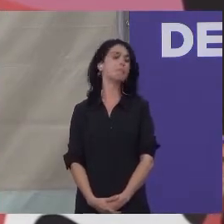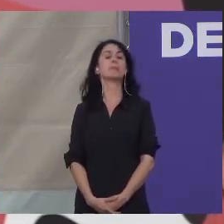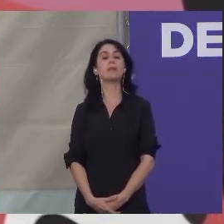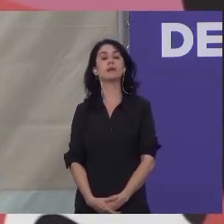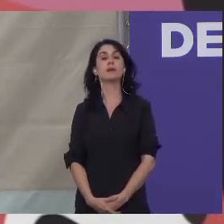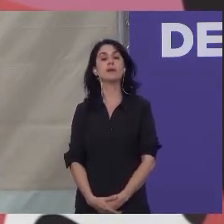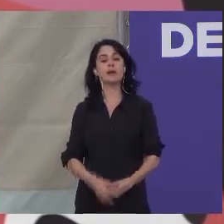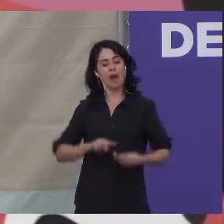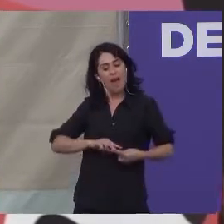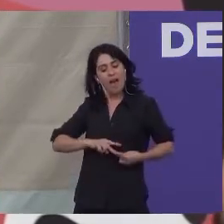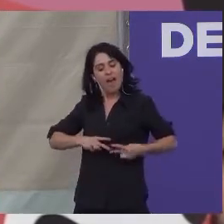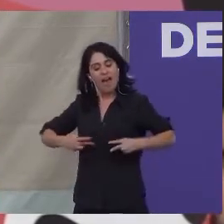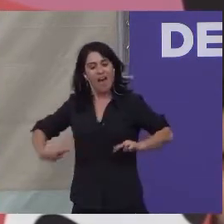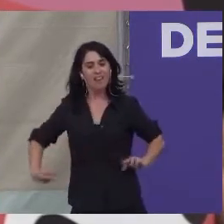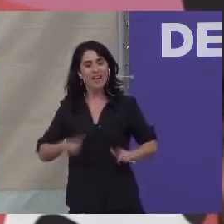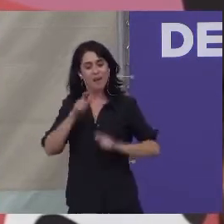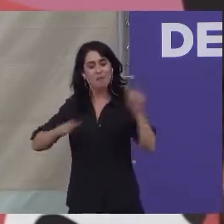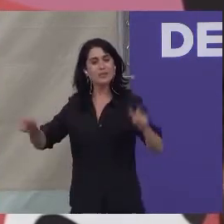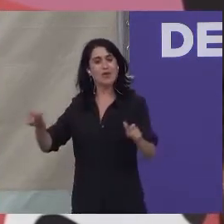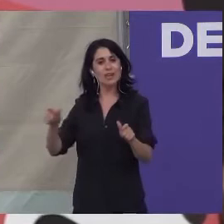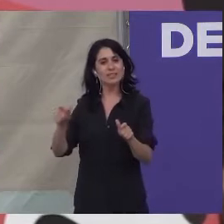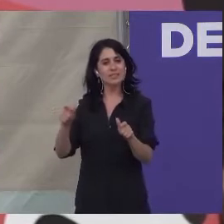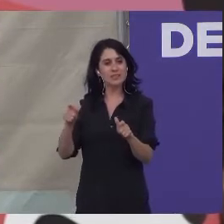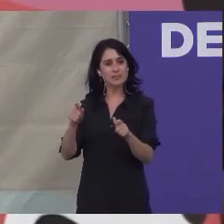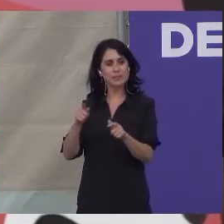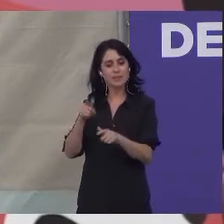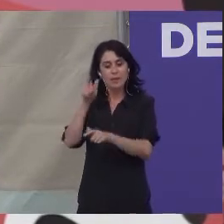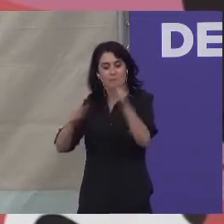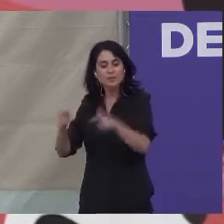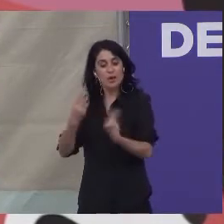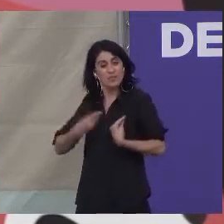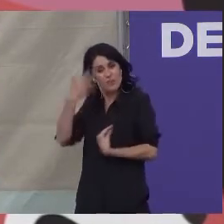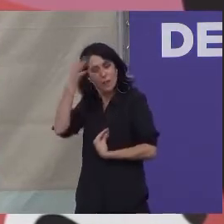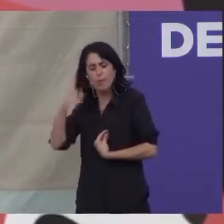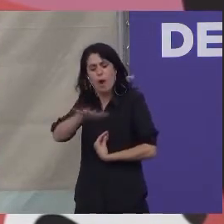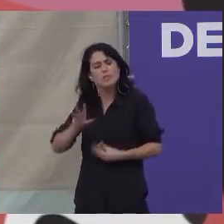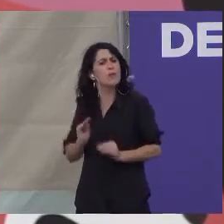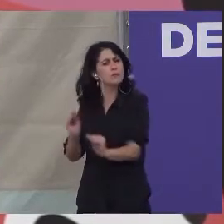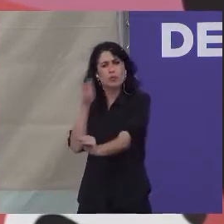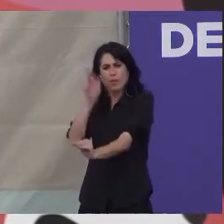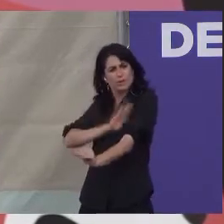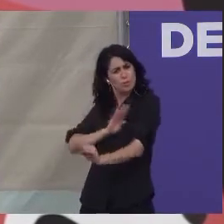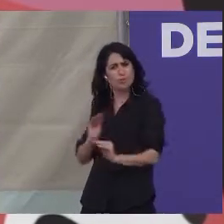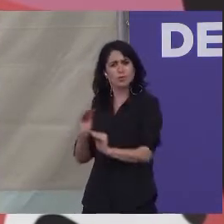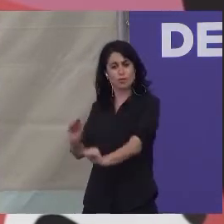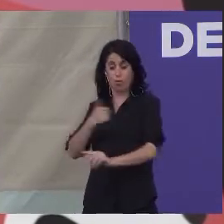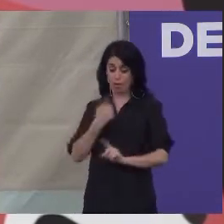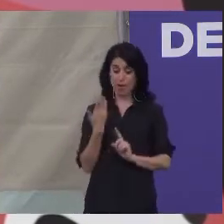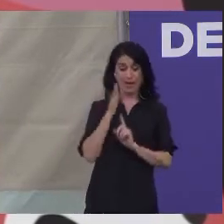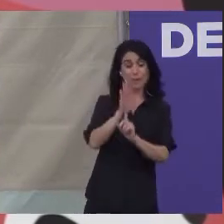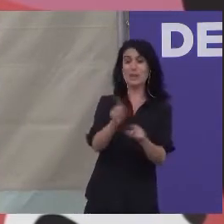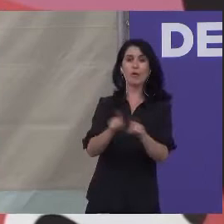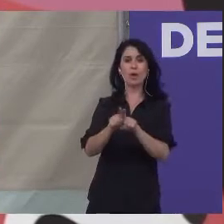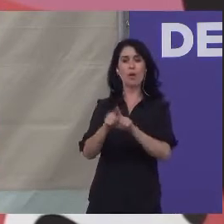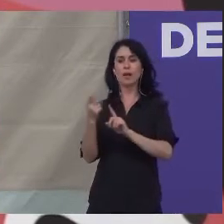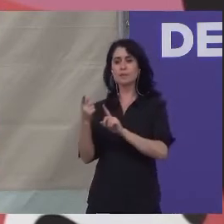Donde el ADN circulita y la población rural tengan su espacio por derecho propio. Mi representación la entiendo como la de portavoz